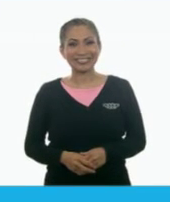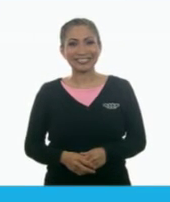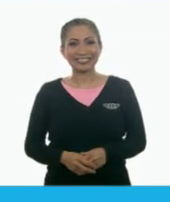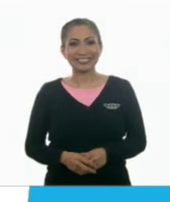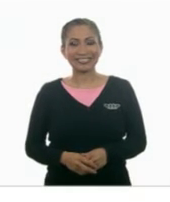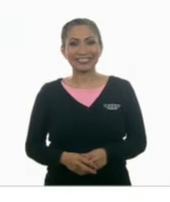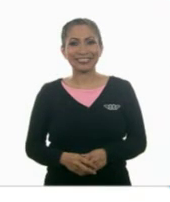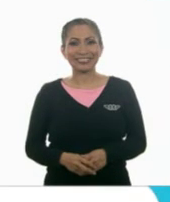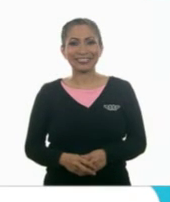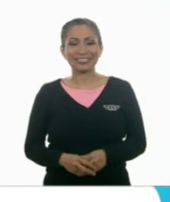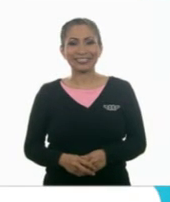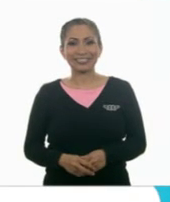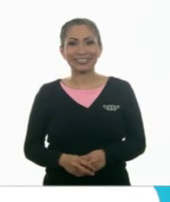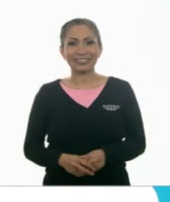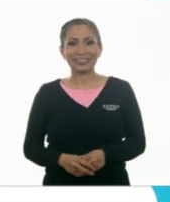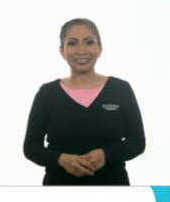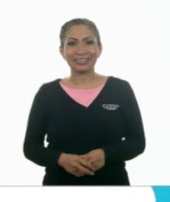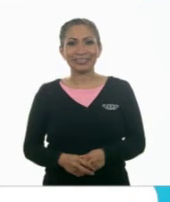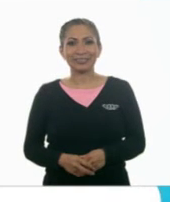conaliteg.cep.gov.mx.